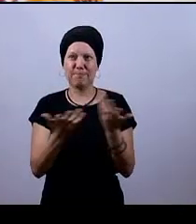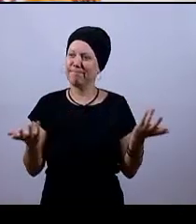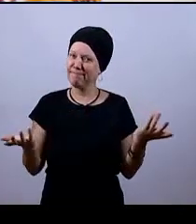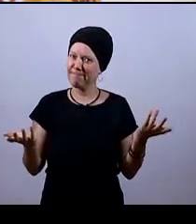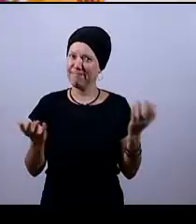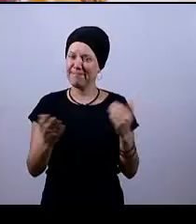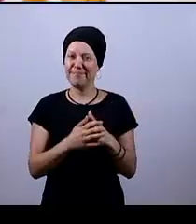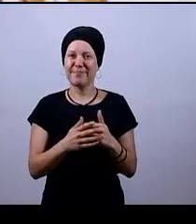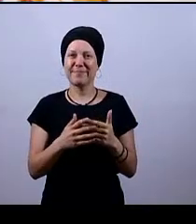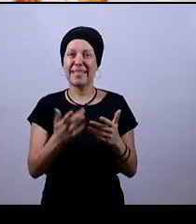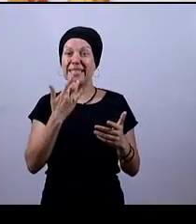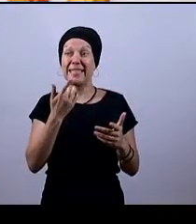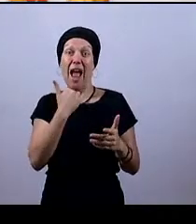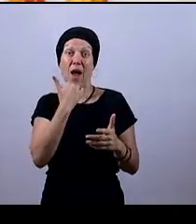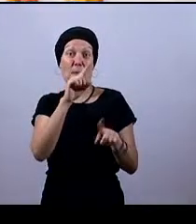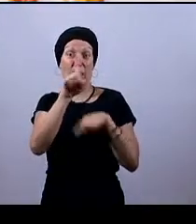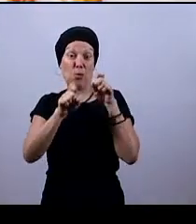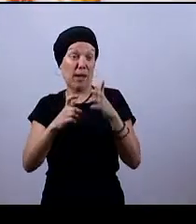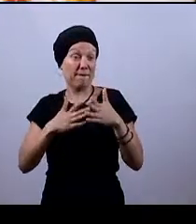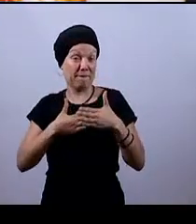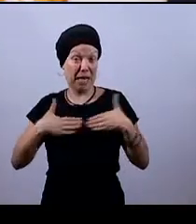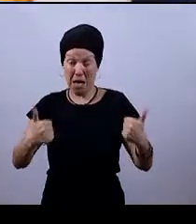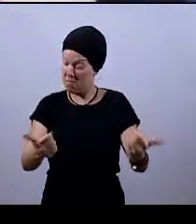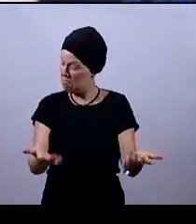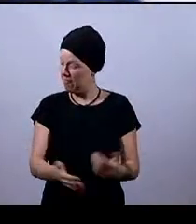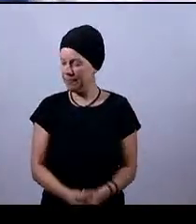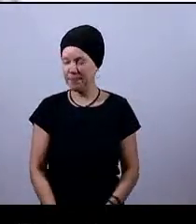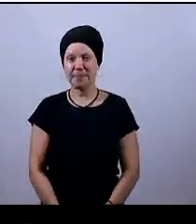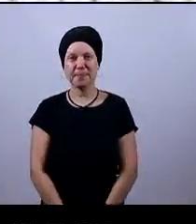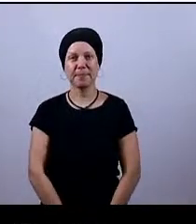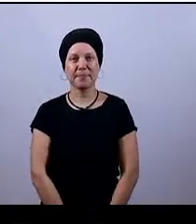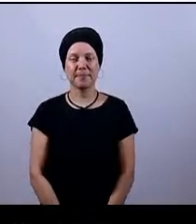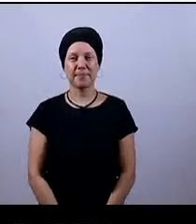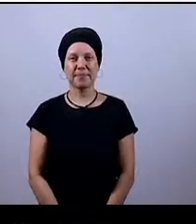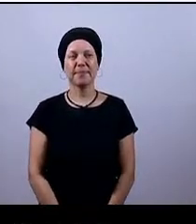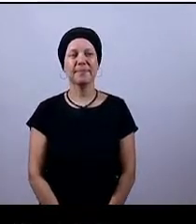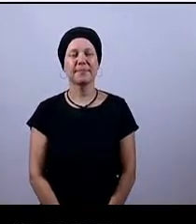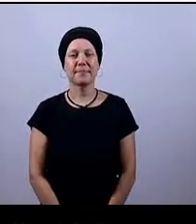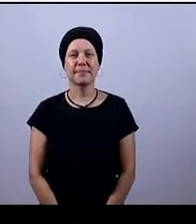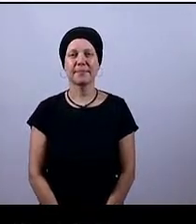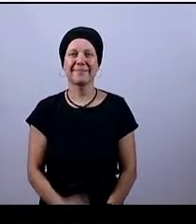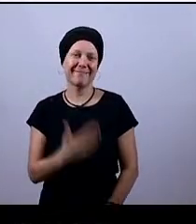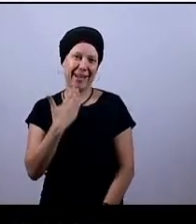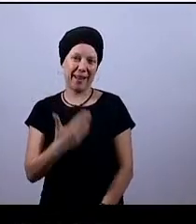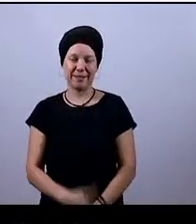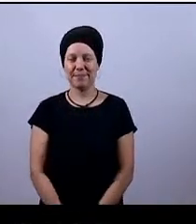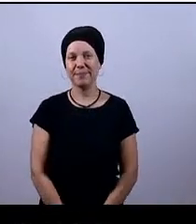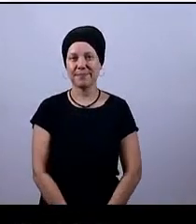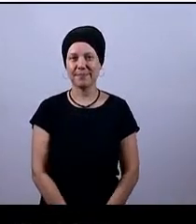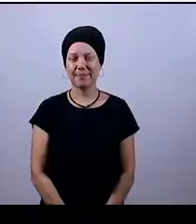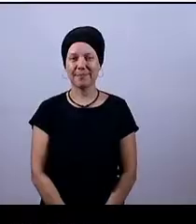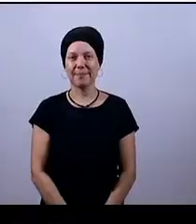a su disposición ahora para responder cualquier duda o cuestión que deseen formular. Gracias.